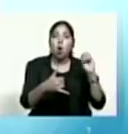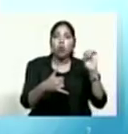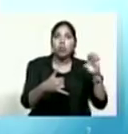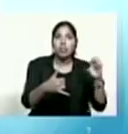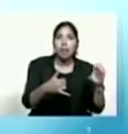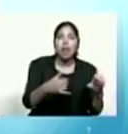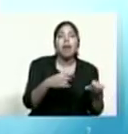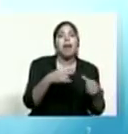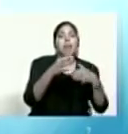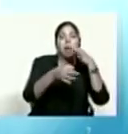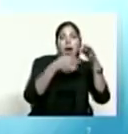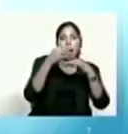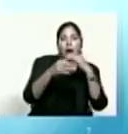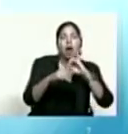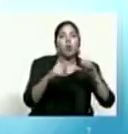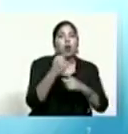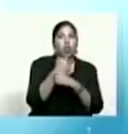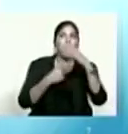Guaidó.